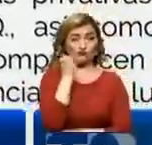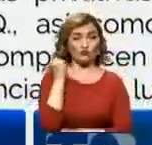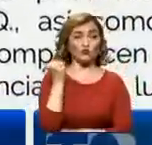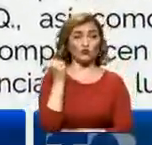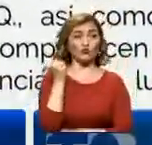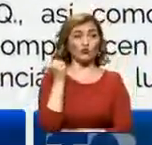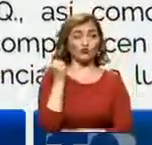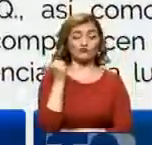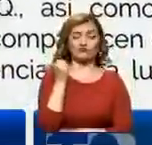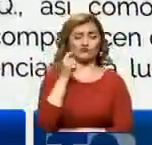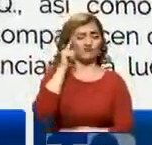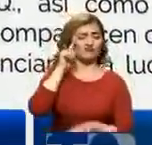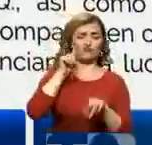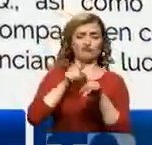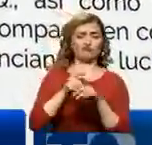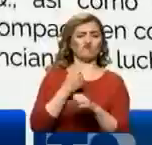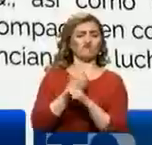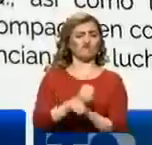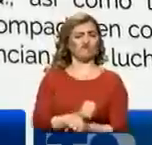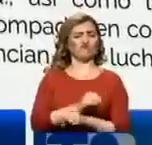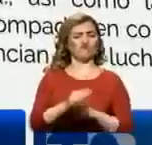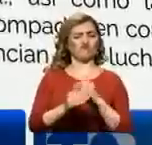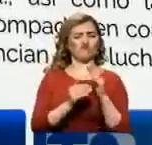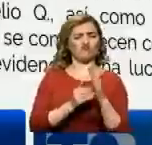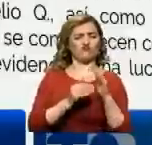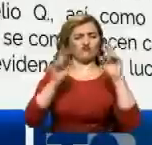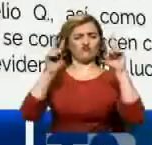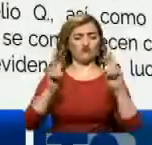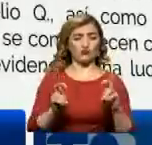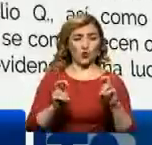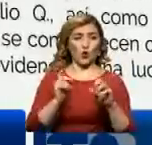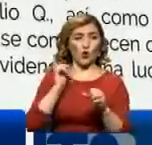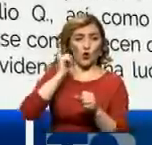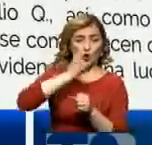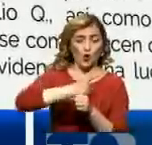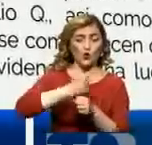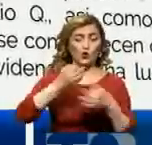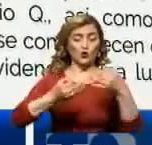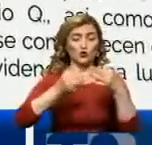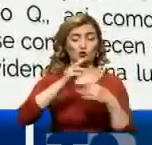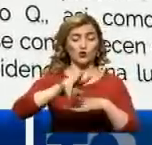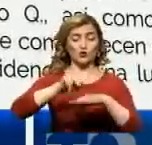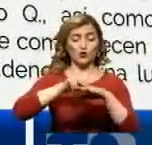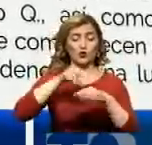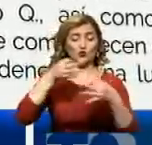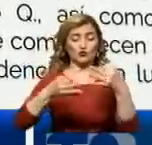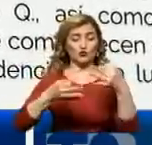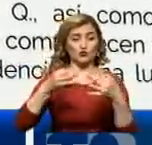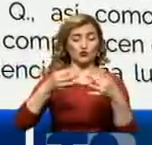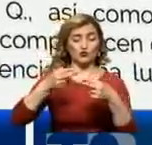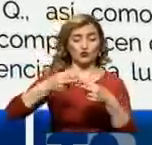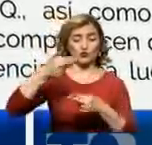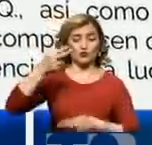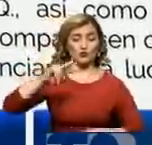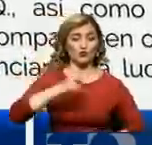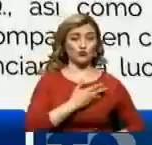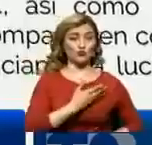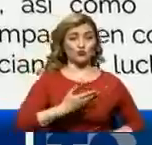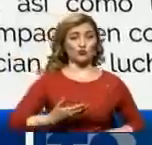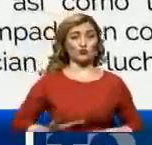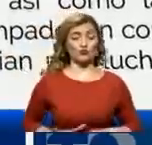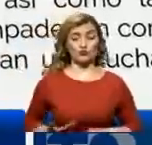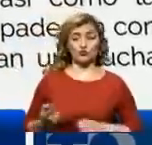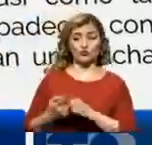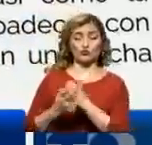el recurso de apelación por considerar que las penas privativas de la libertad impuestas por la Corte Nacional de Justicia a la ex vicepresidenta María